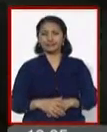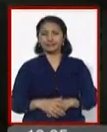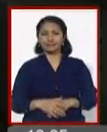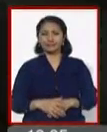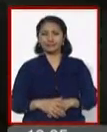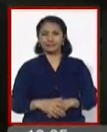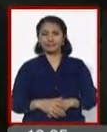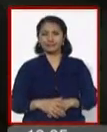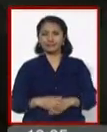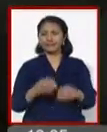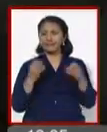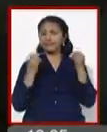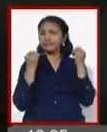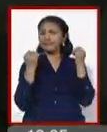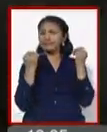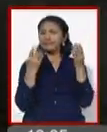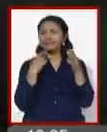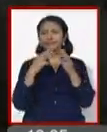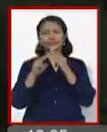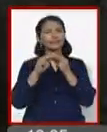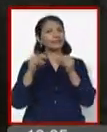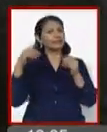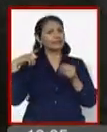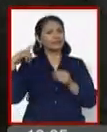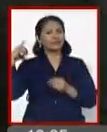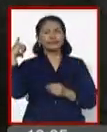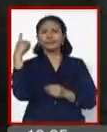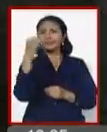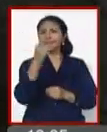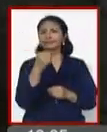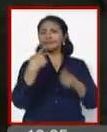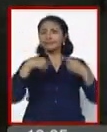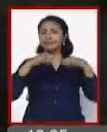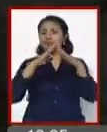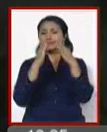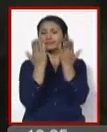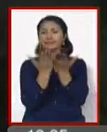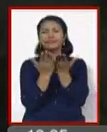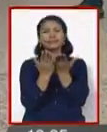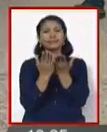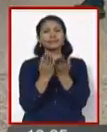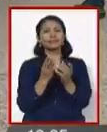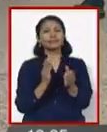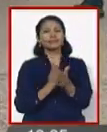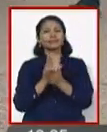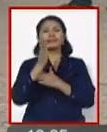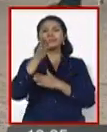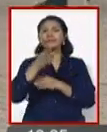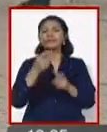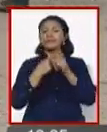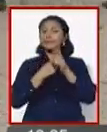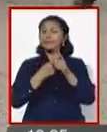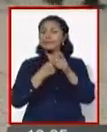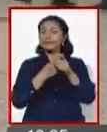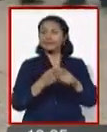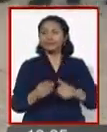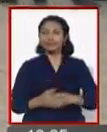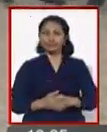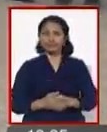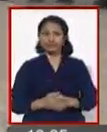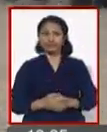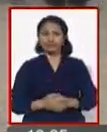ciudad. Ya es bárbaro, estos micros pasan volando. Yo voy a la escuela con mi hijo y tenemos que cruzar por nuestras vidas corriendo.